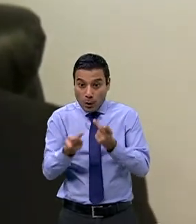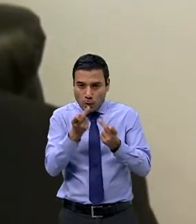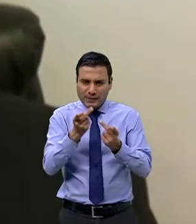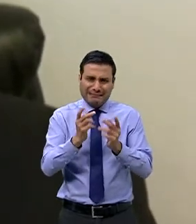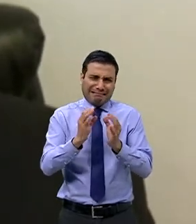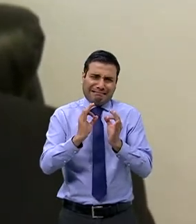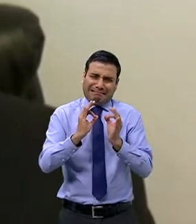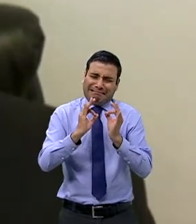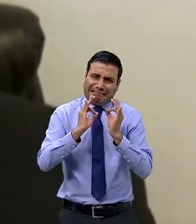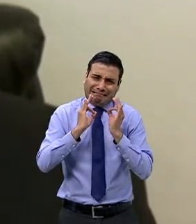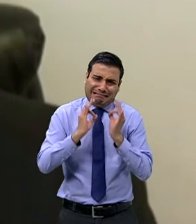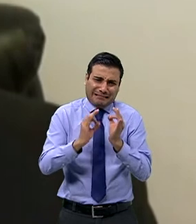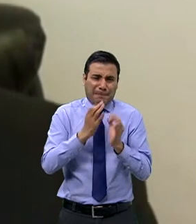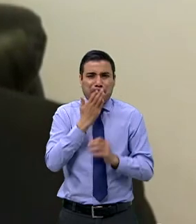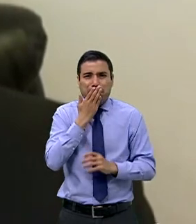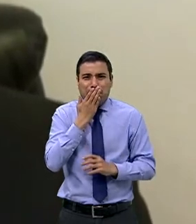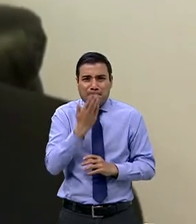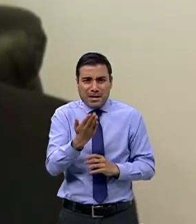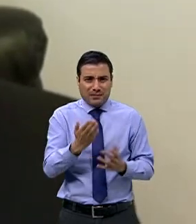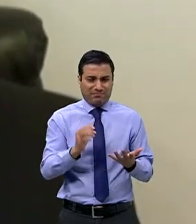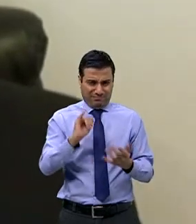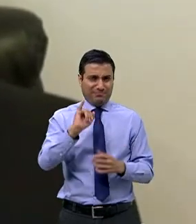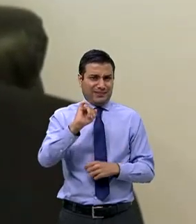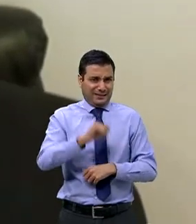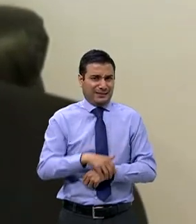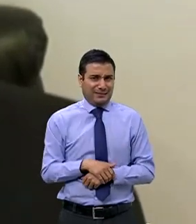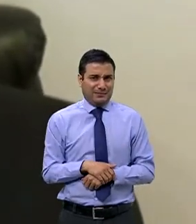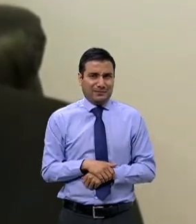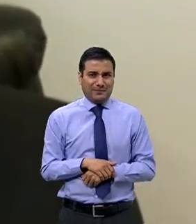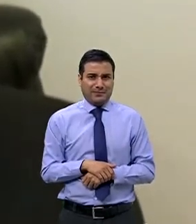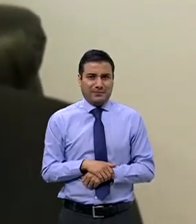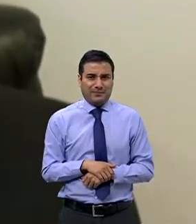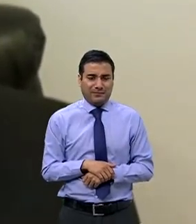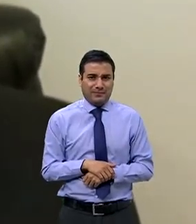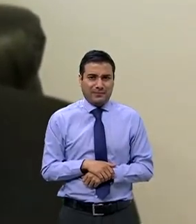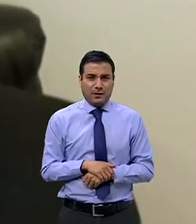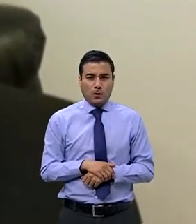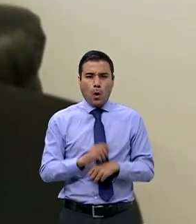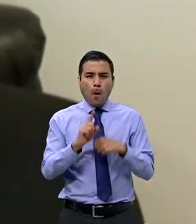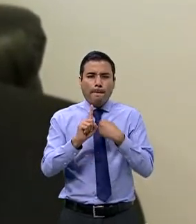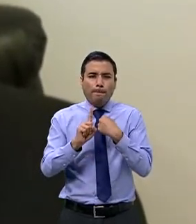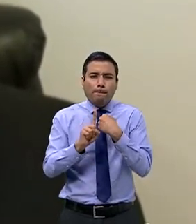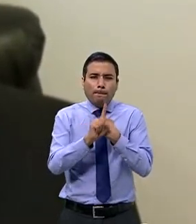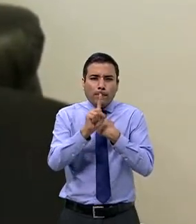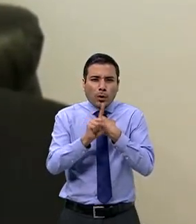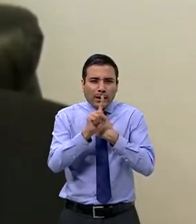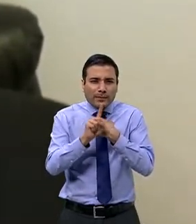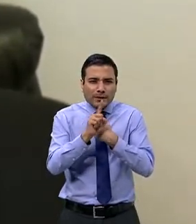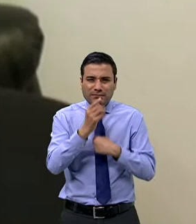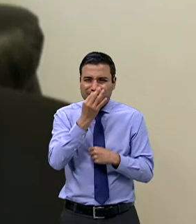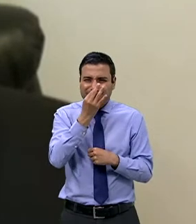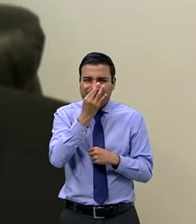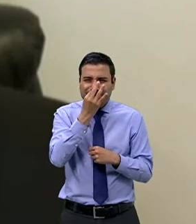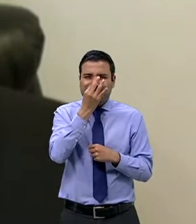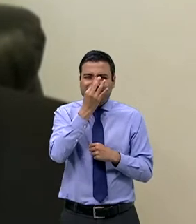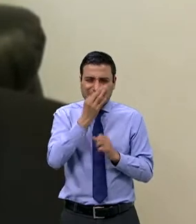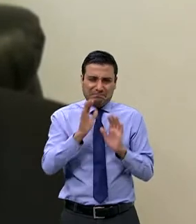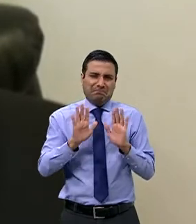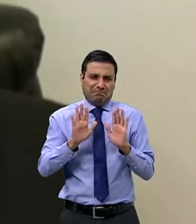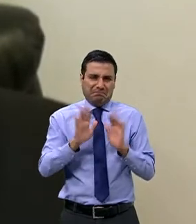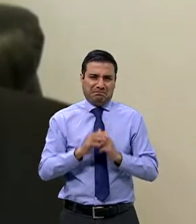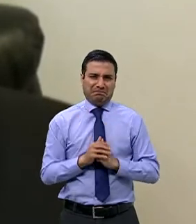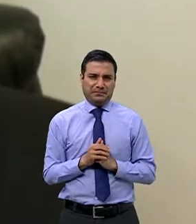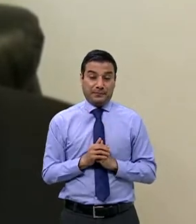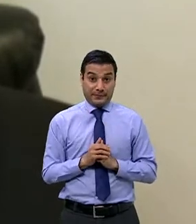impecable con temas menores de incidentes vaya de parte de acción nacional